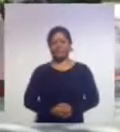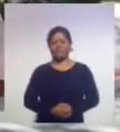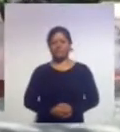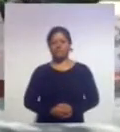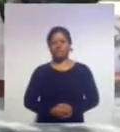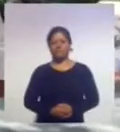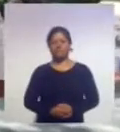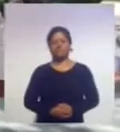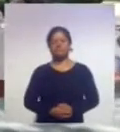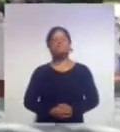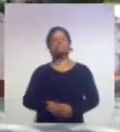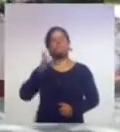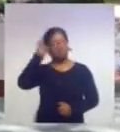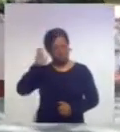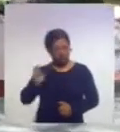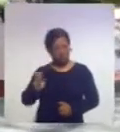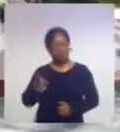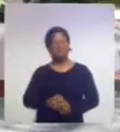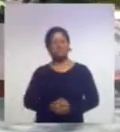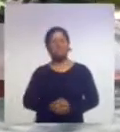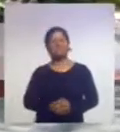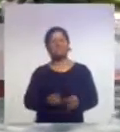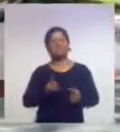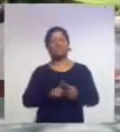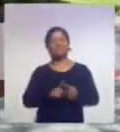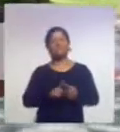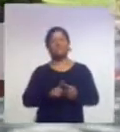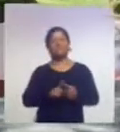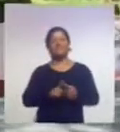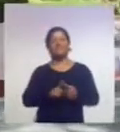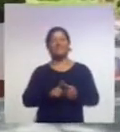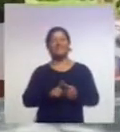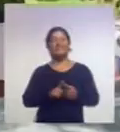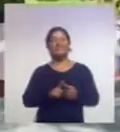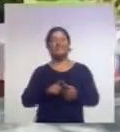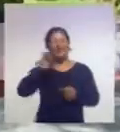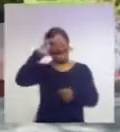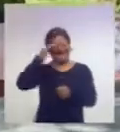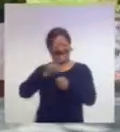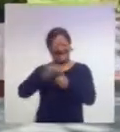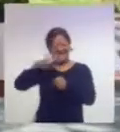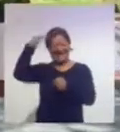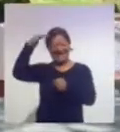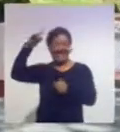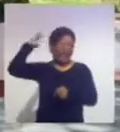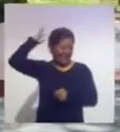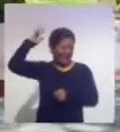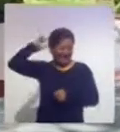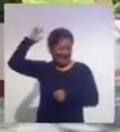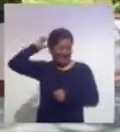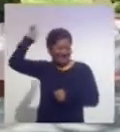Miguel Hidalgo, la señora doña Josefa Ortiz de Domínguez,